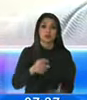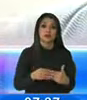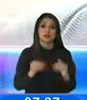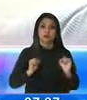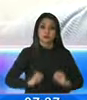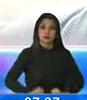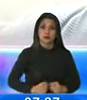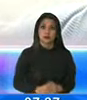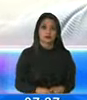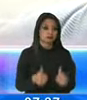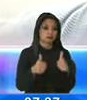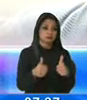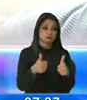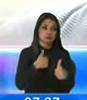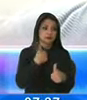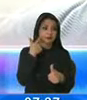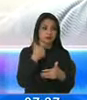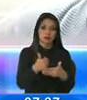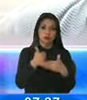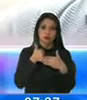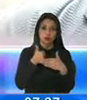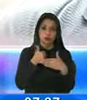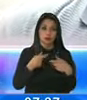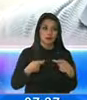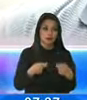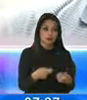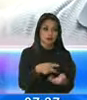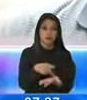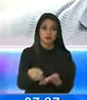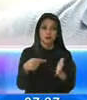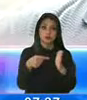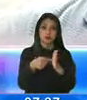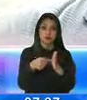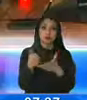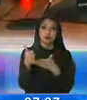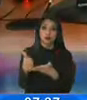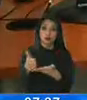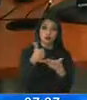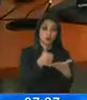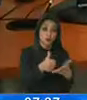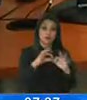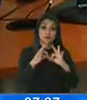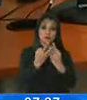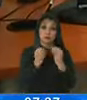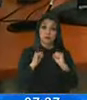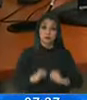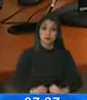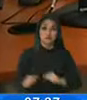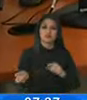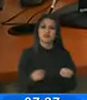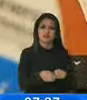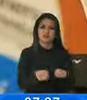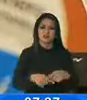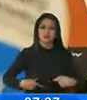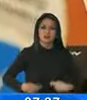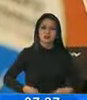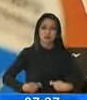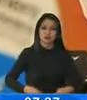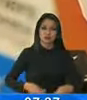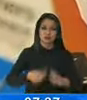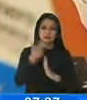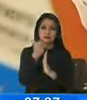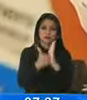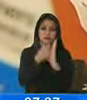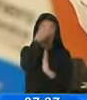$22,540. Excelente. Es que ayudas a tu familia, o sea, te ayudas y ayudas a tu familia. Lo mismo se hizo con los gastos por arte y cultura,